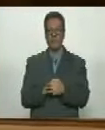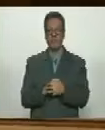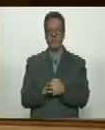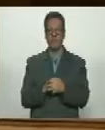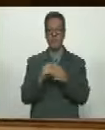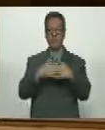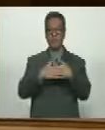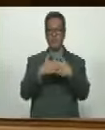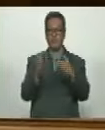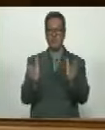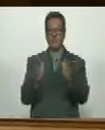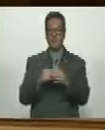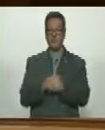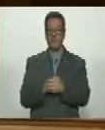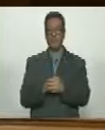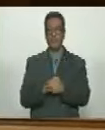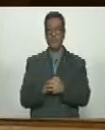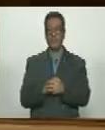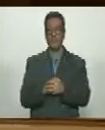Se abre la sesión.